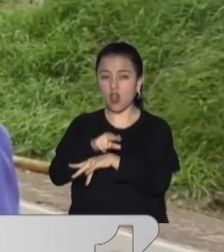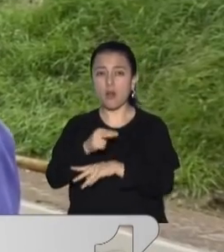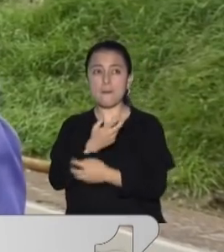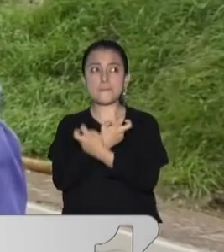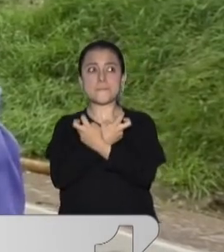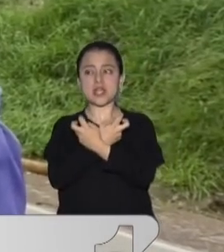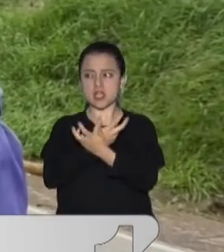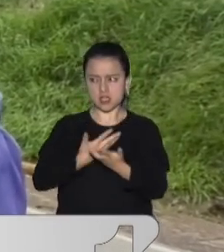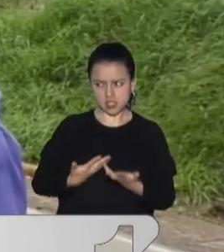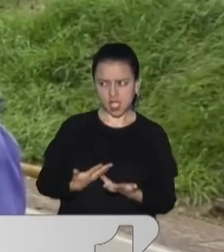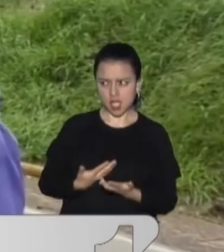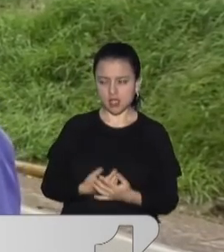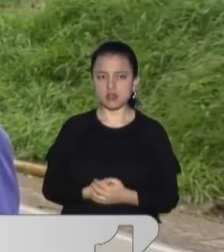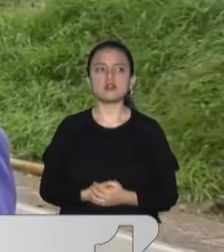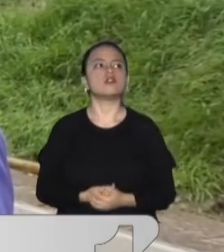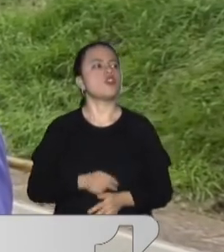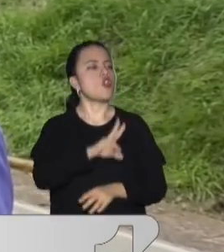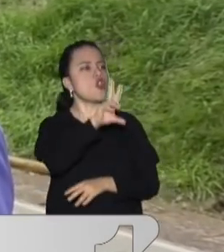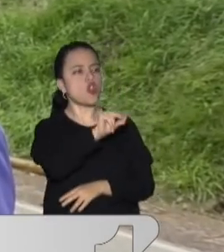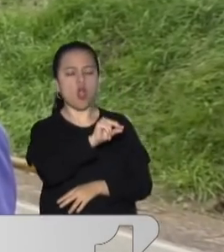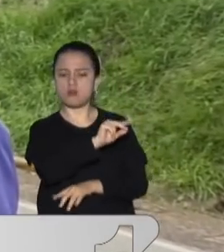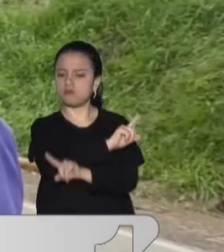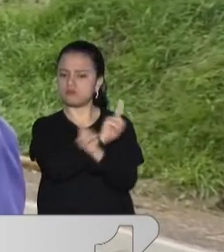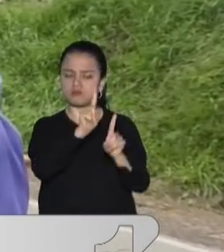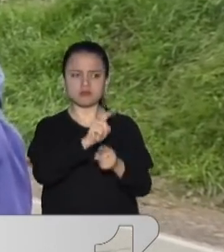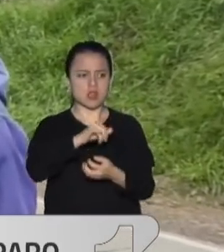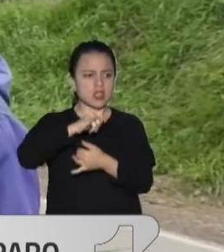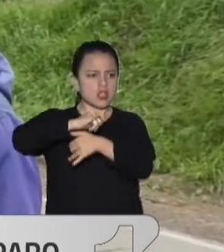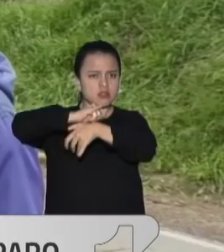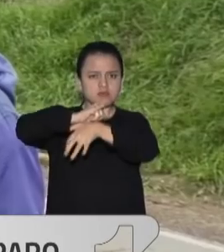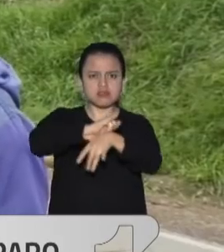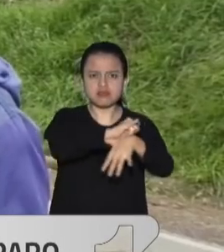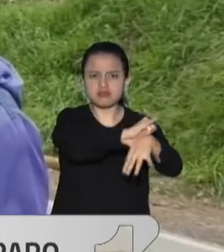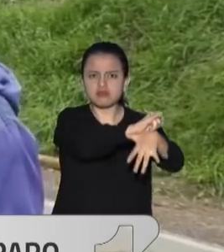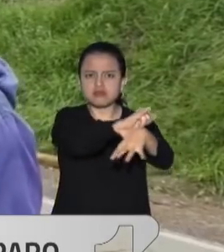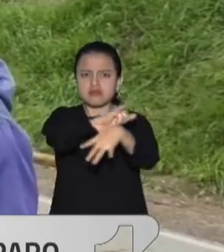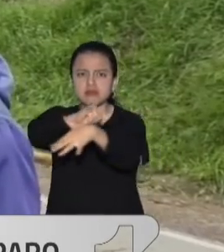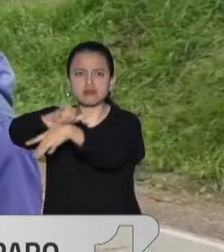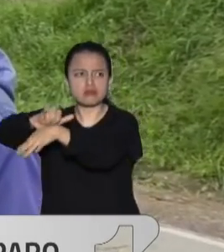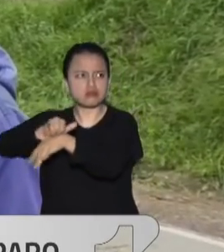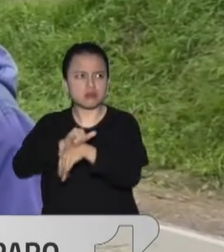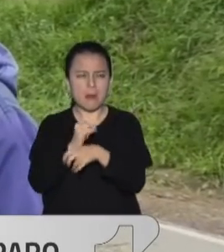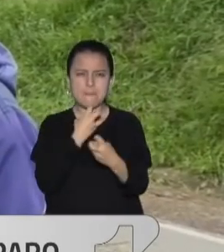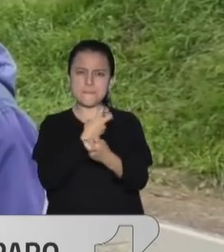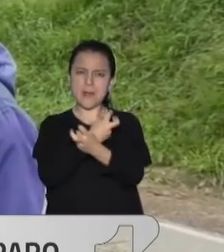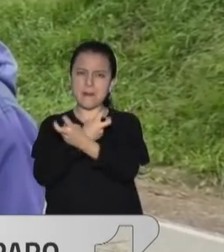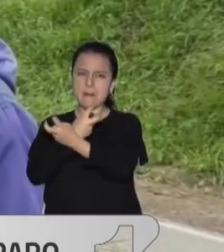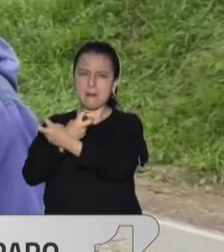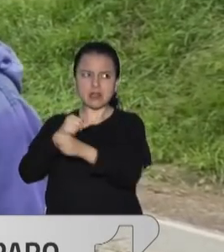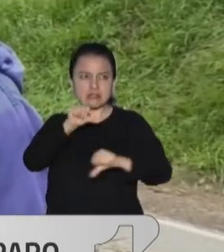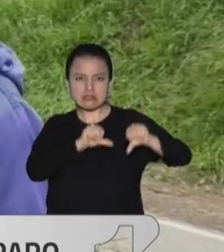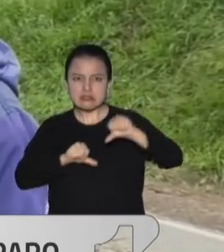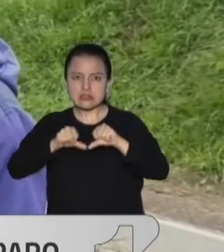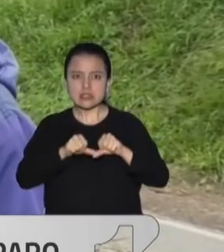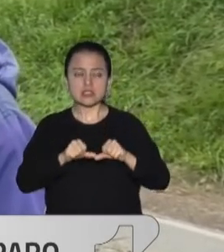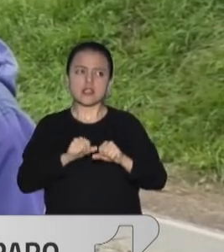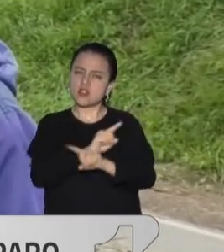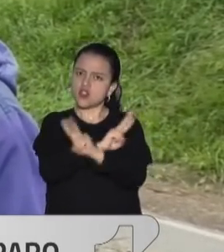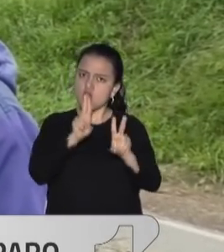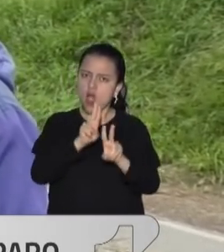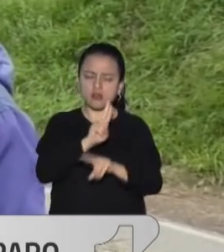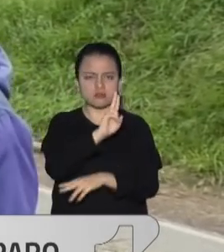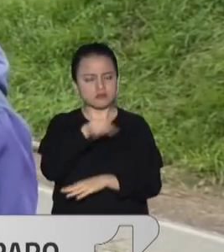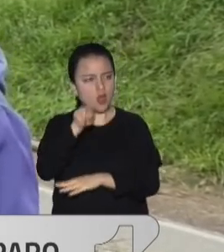acuerdos. O sea, tenemos firmado un acuerdo, sí, como comunidades campesinas, nos sentimos representados en el acuerdo de paz y exigimos que